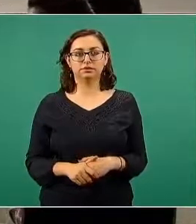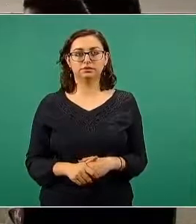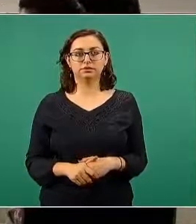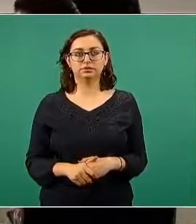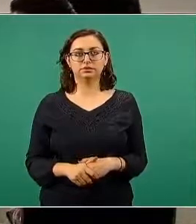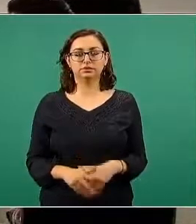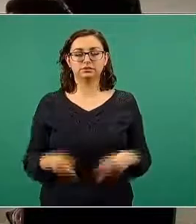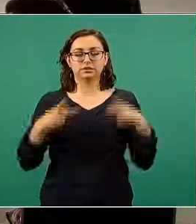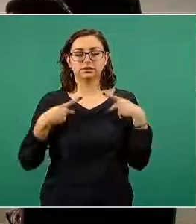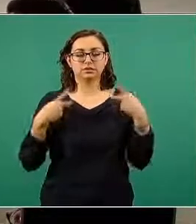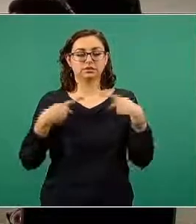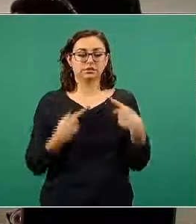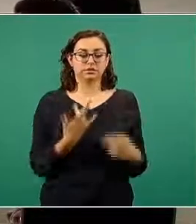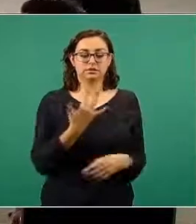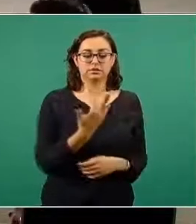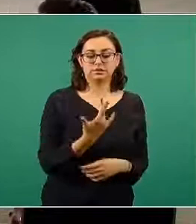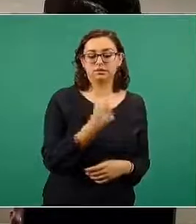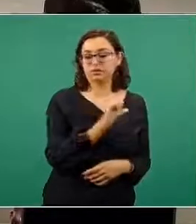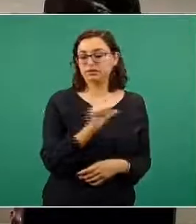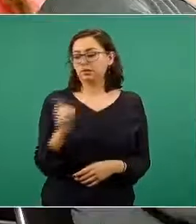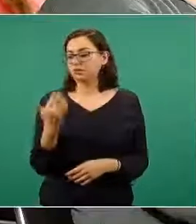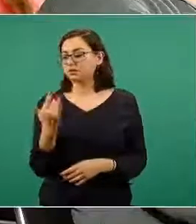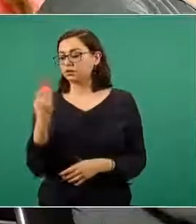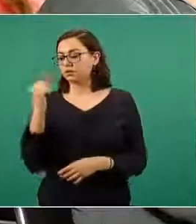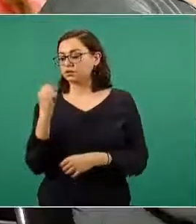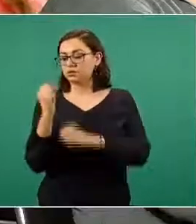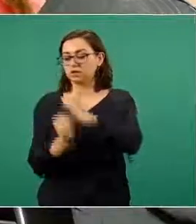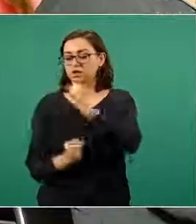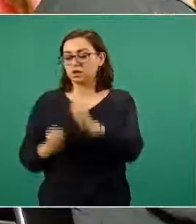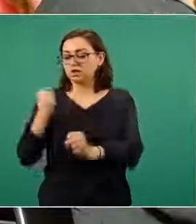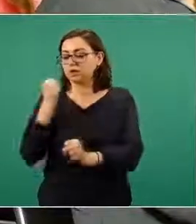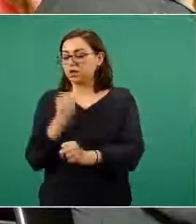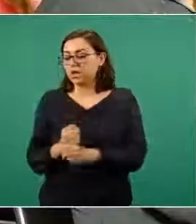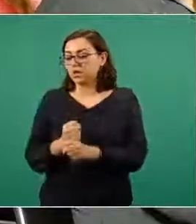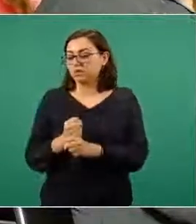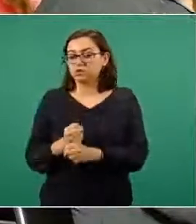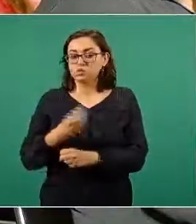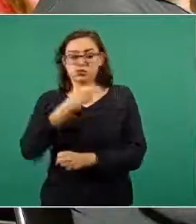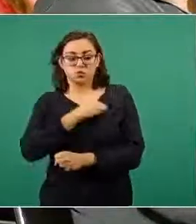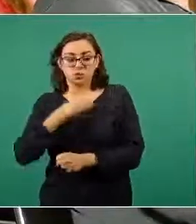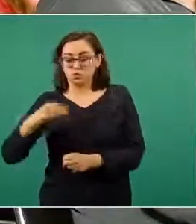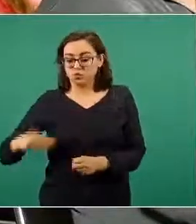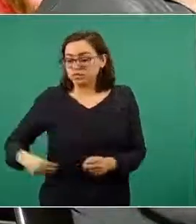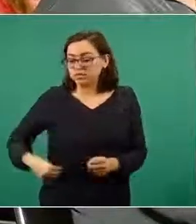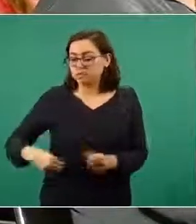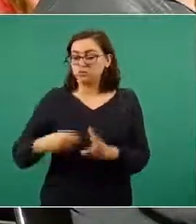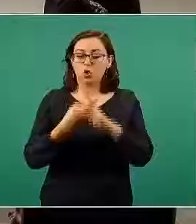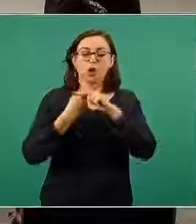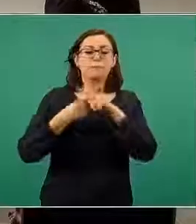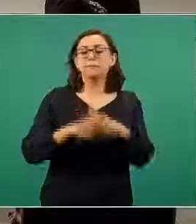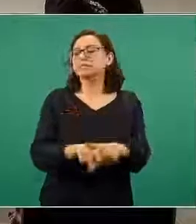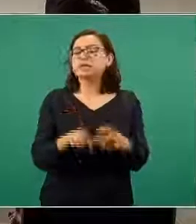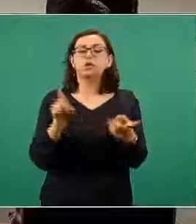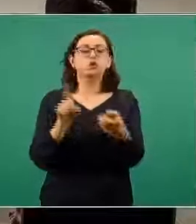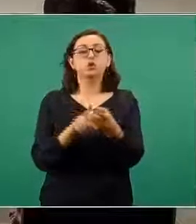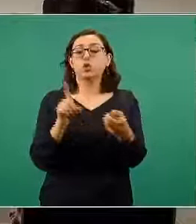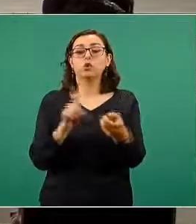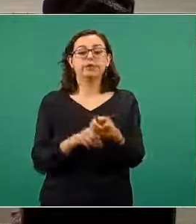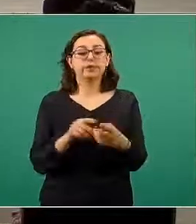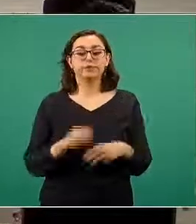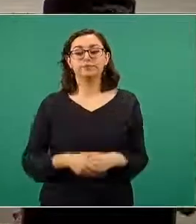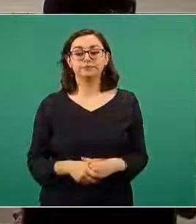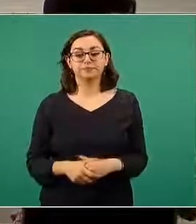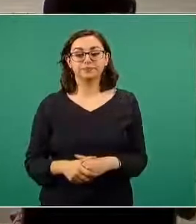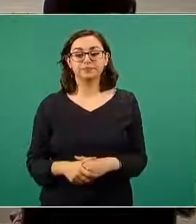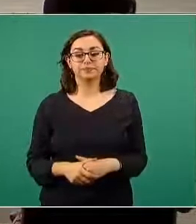personas de 50 a 59 años? ¿Son los mismos que con los adultos mayores? ¿Son las marginadas? En este